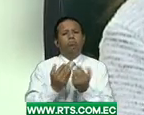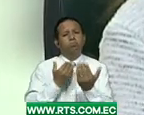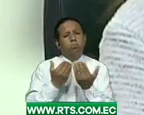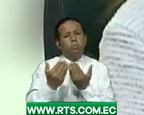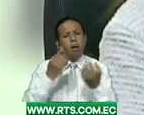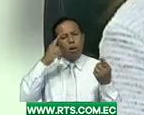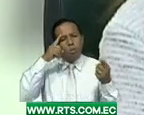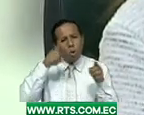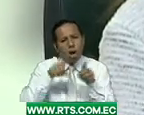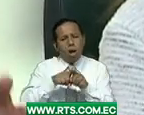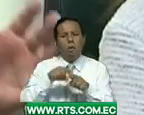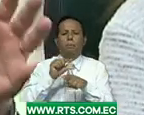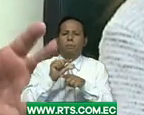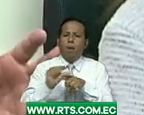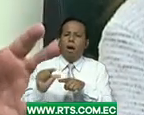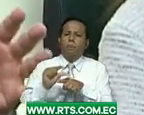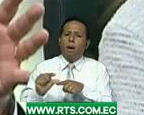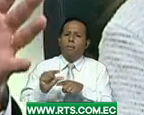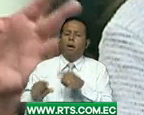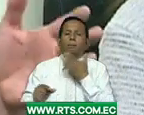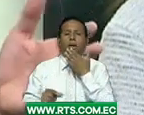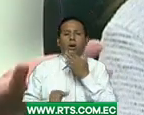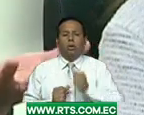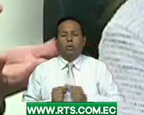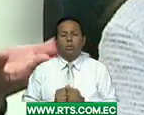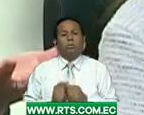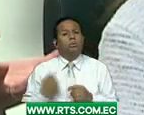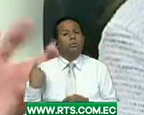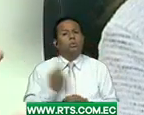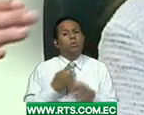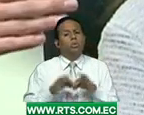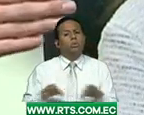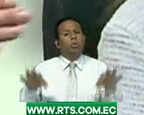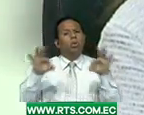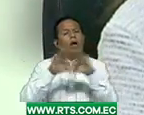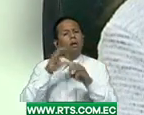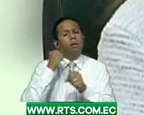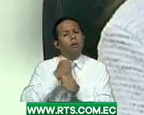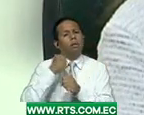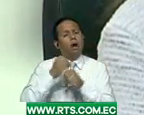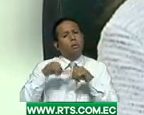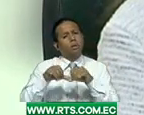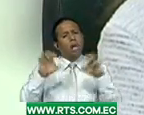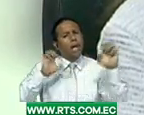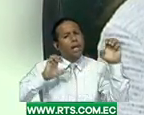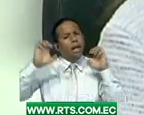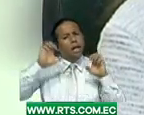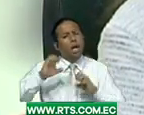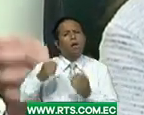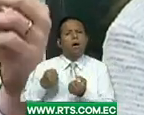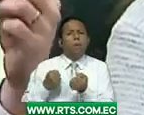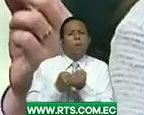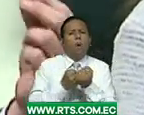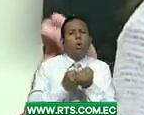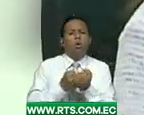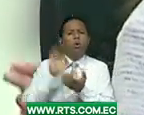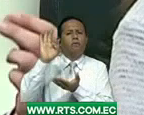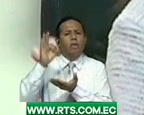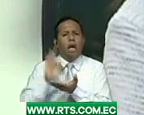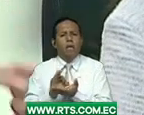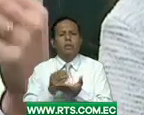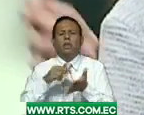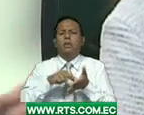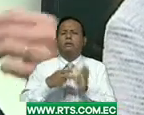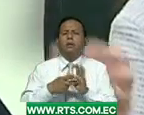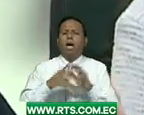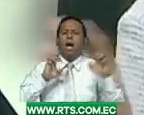públicas, nosotros decimos, aquí es importante seguir trabajando con las estrategias de alivio financiero, que son las estrategias que